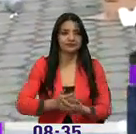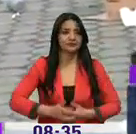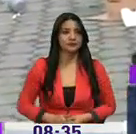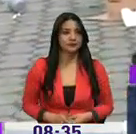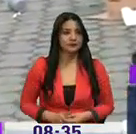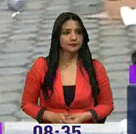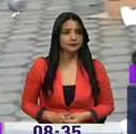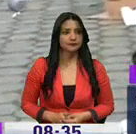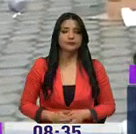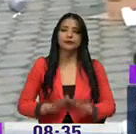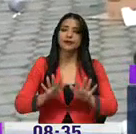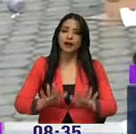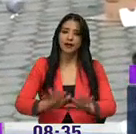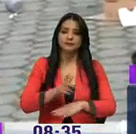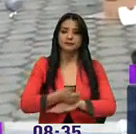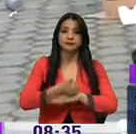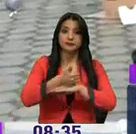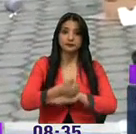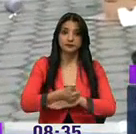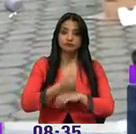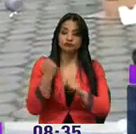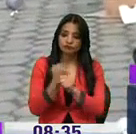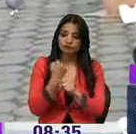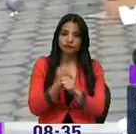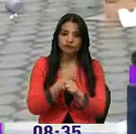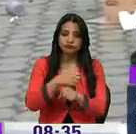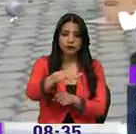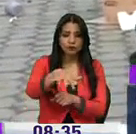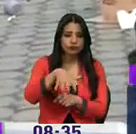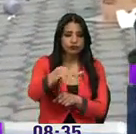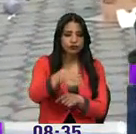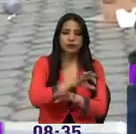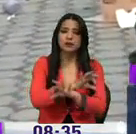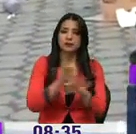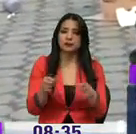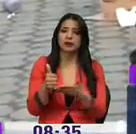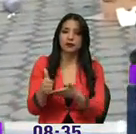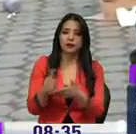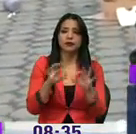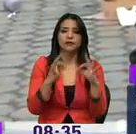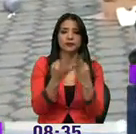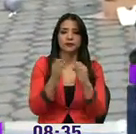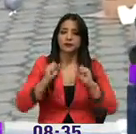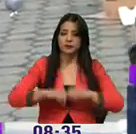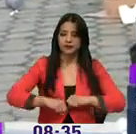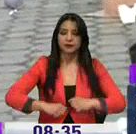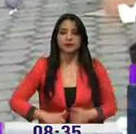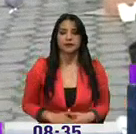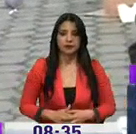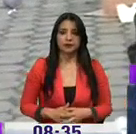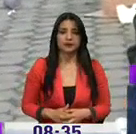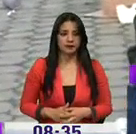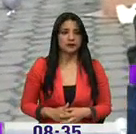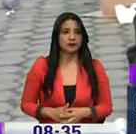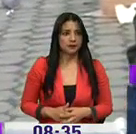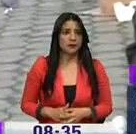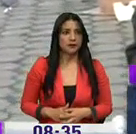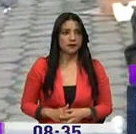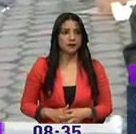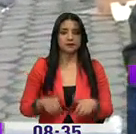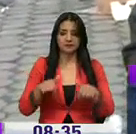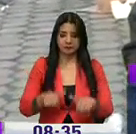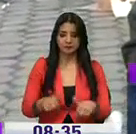alguna forma permitirá a las autoridades trabajar de mejor manera para ayudar a las familias afectadas. Y como les indicamos, estamos